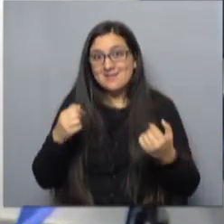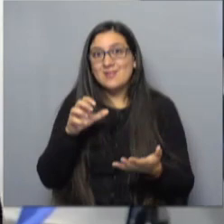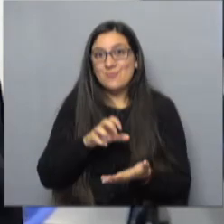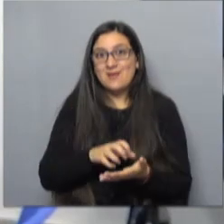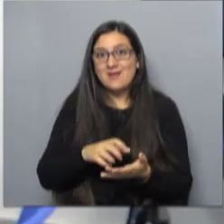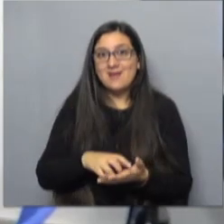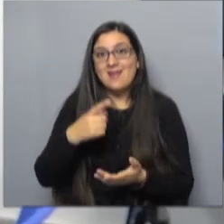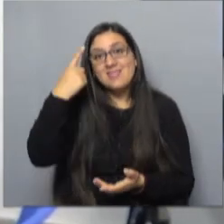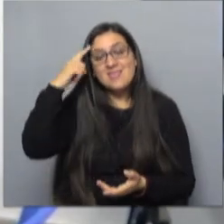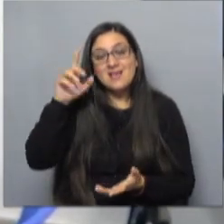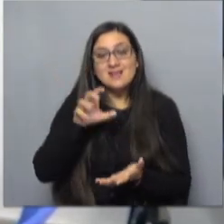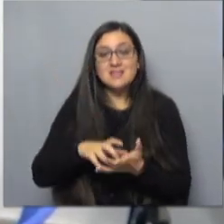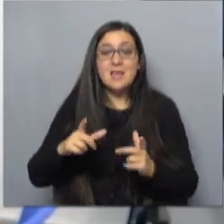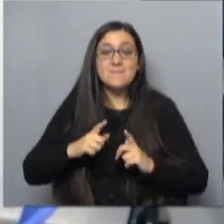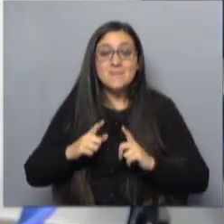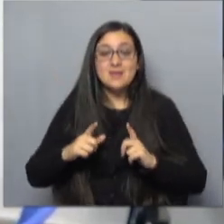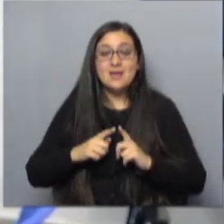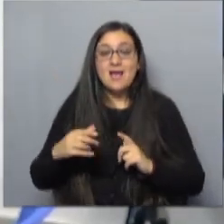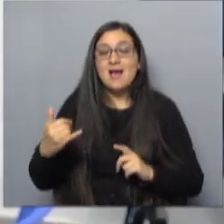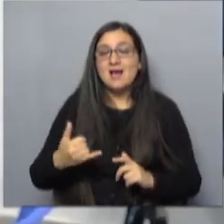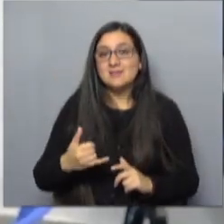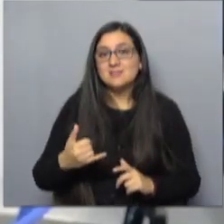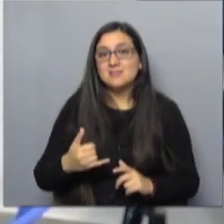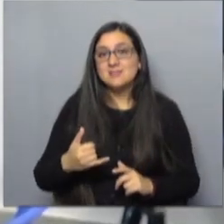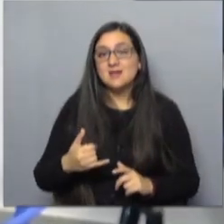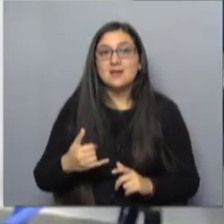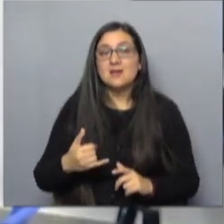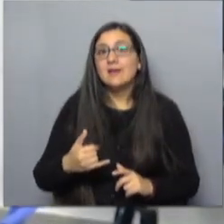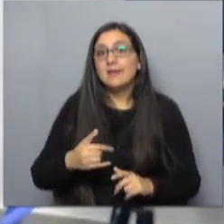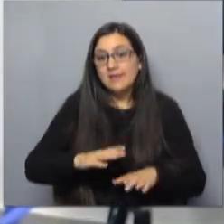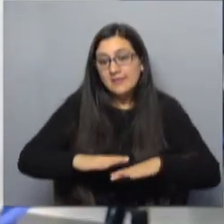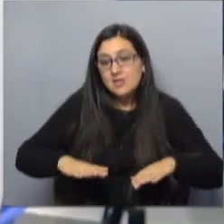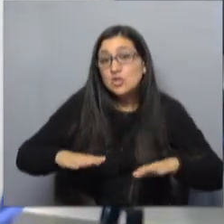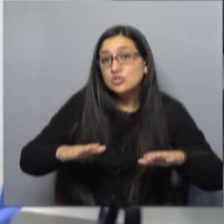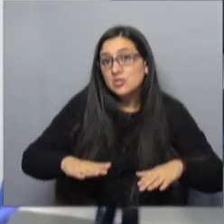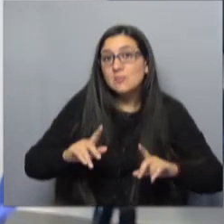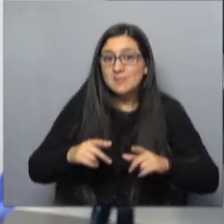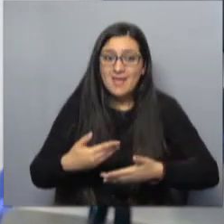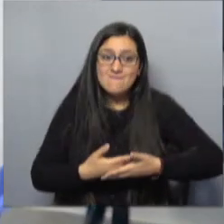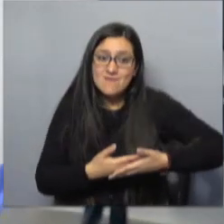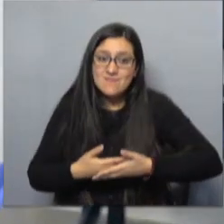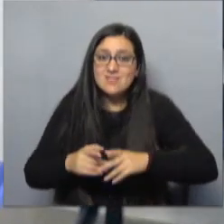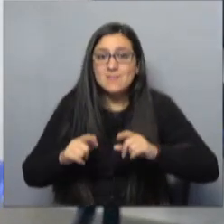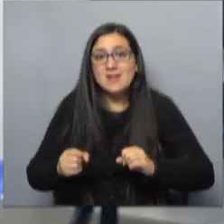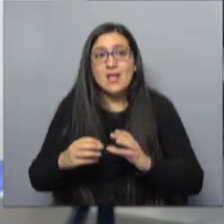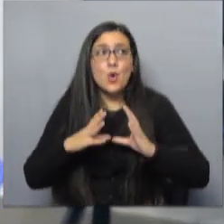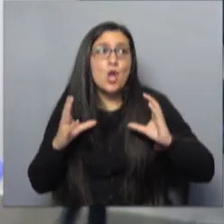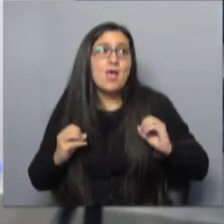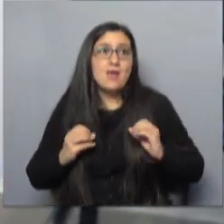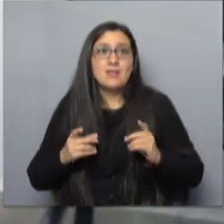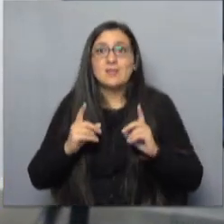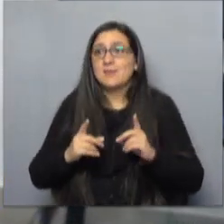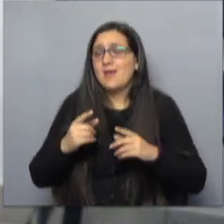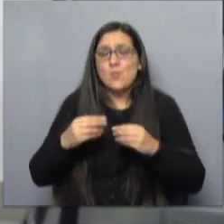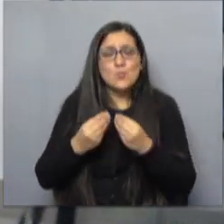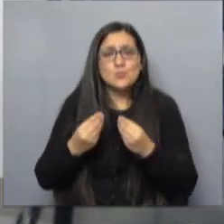en la sala de espera no solo hay nenes chiquitos, están las mamás con los bebés, están los escolares, o sea,